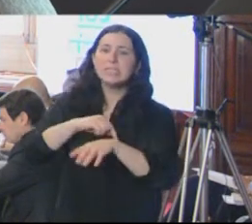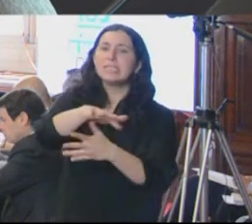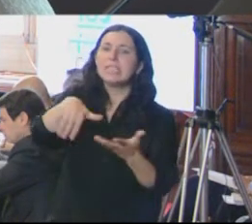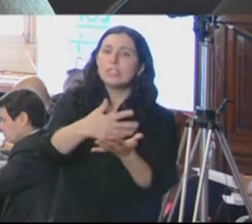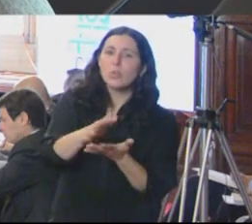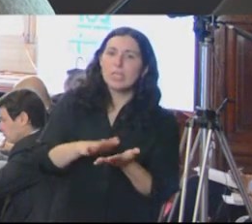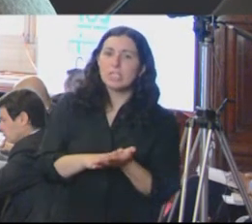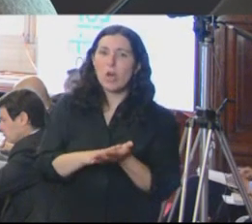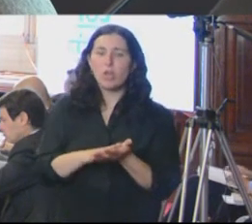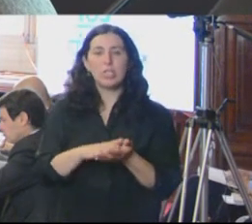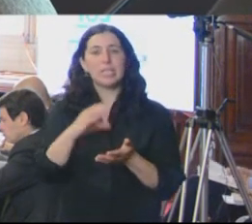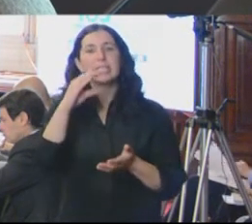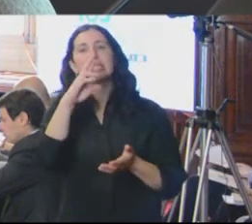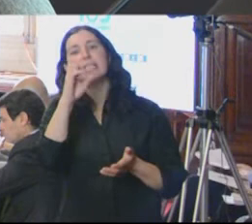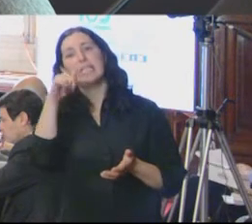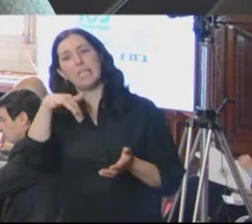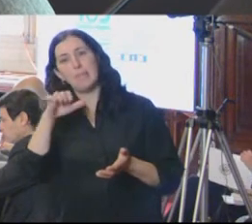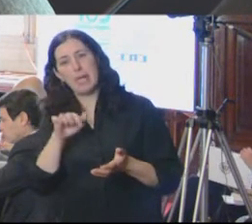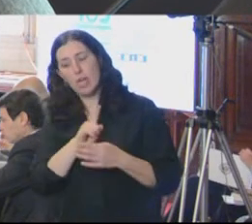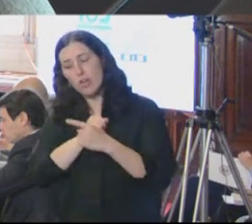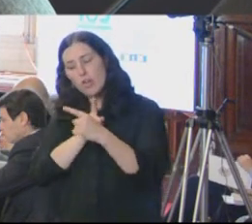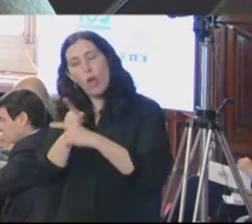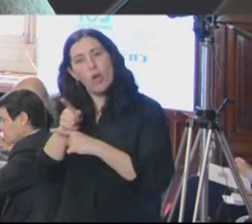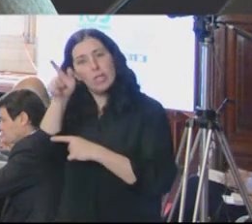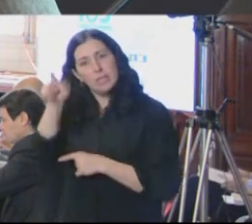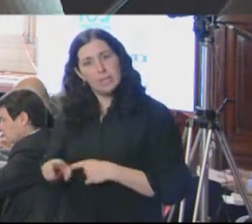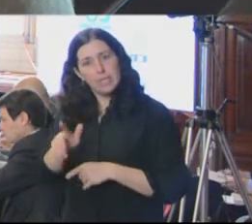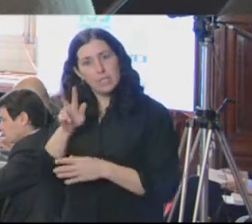crimen contra defensores de derechos humanos.